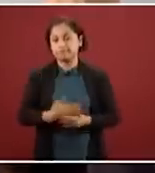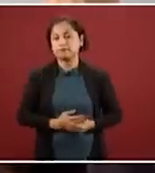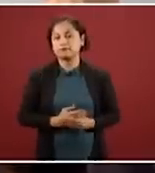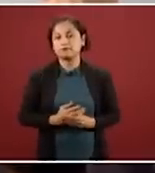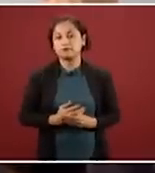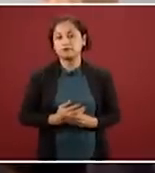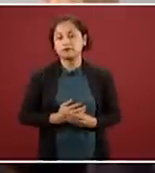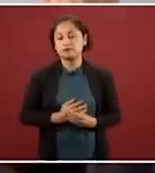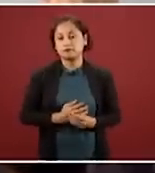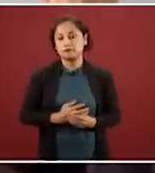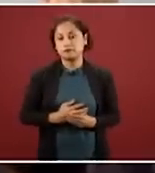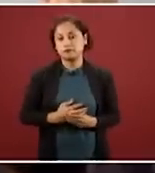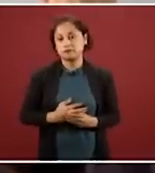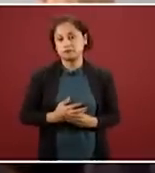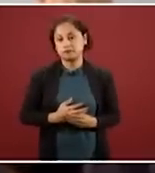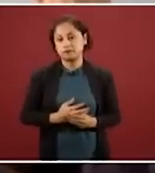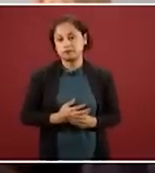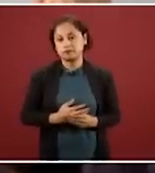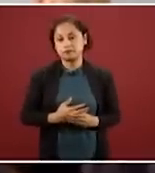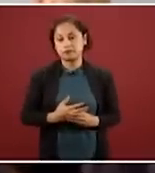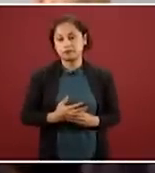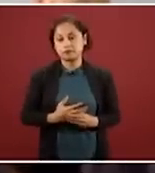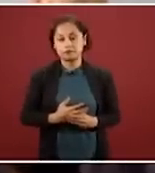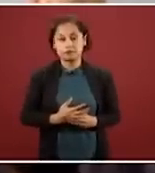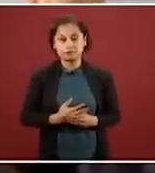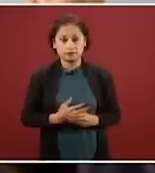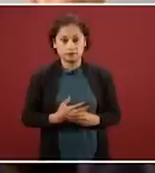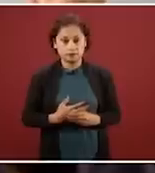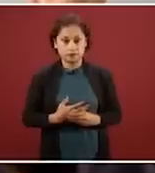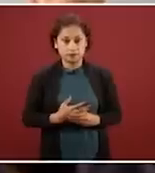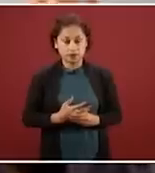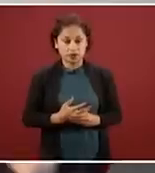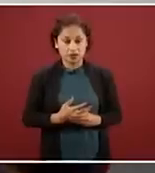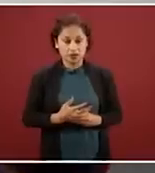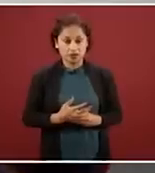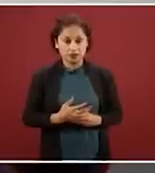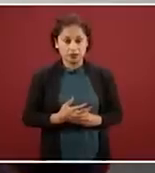incluso que ya se escribieron, que son muy buenos.